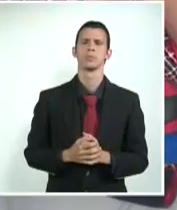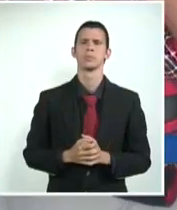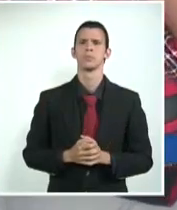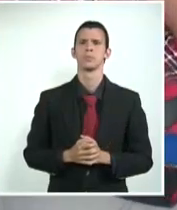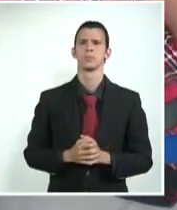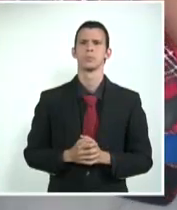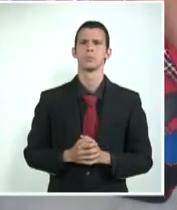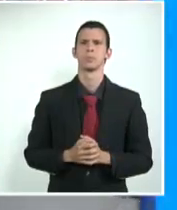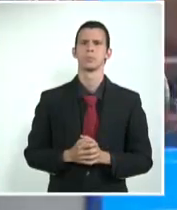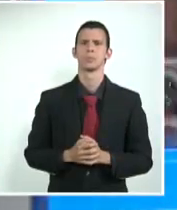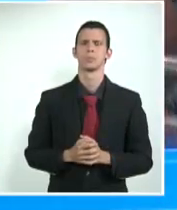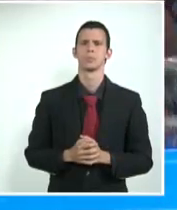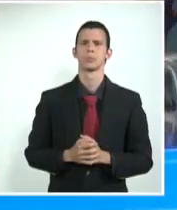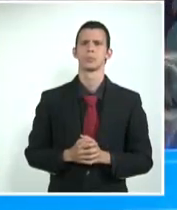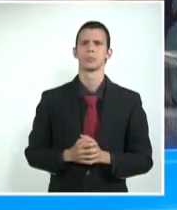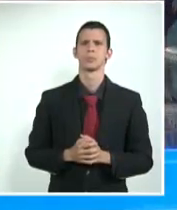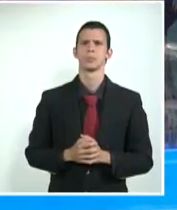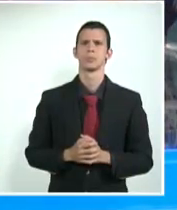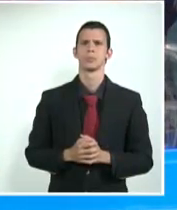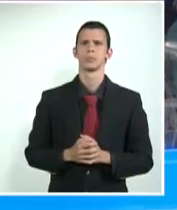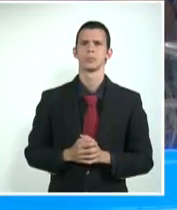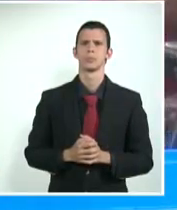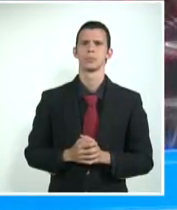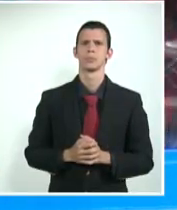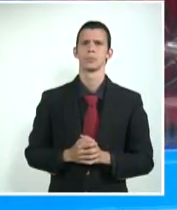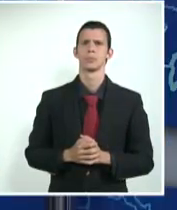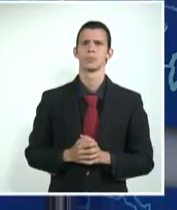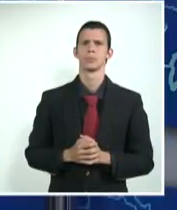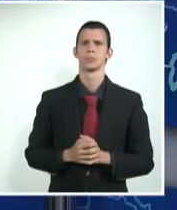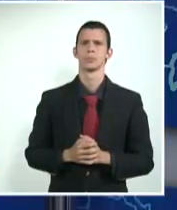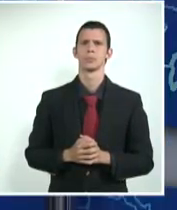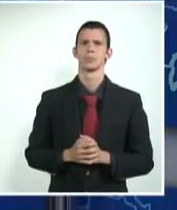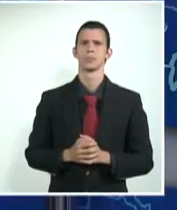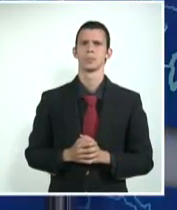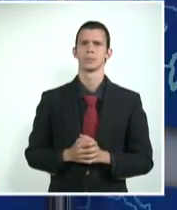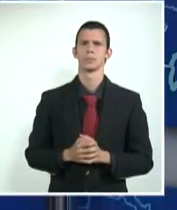Hernández, Sistema Informativo de la Televisión Cubana. Como parte de...